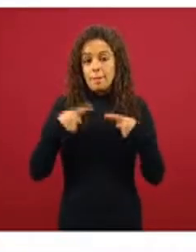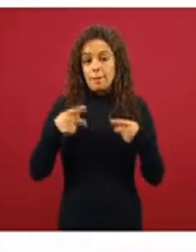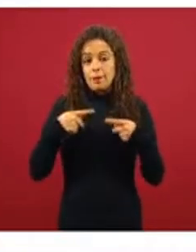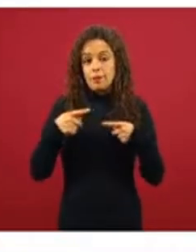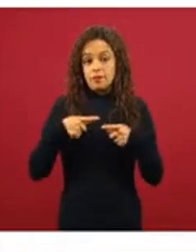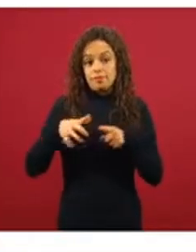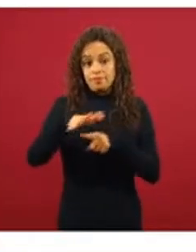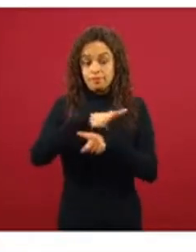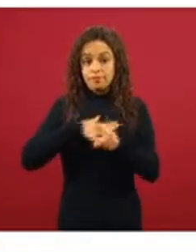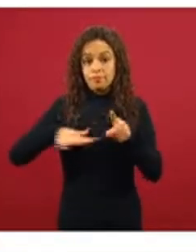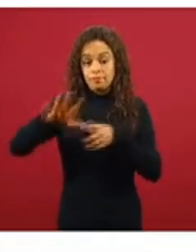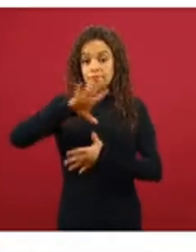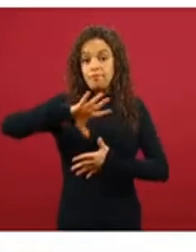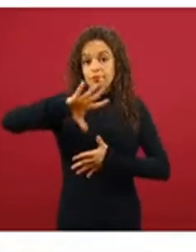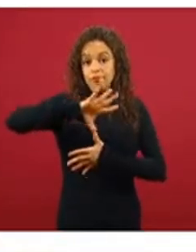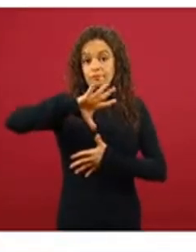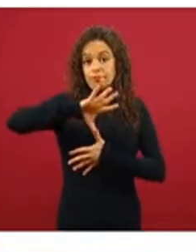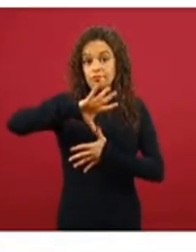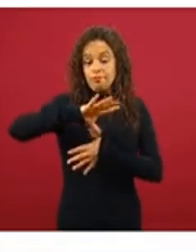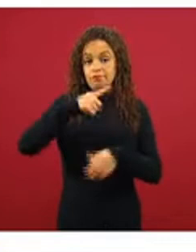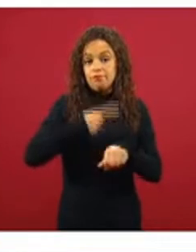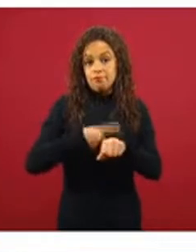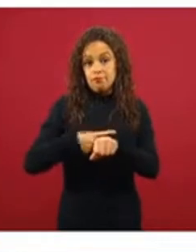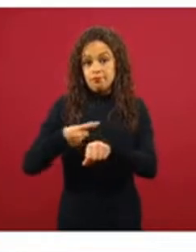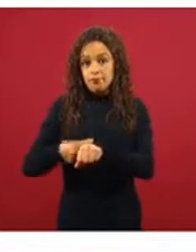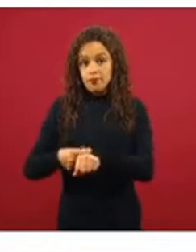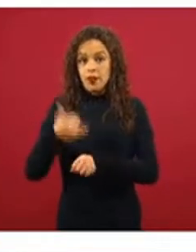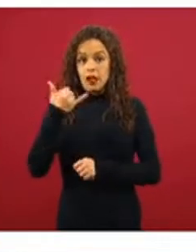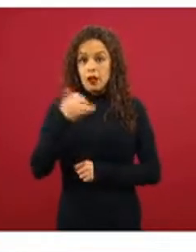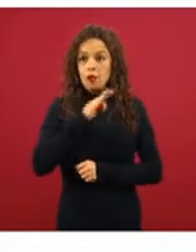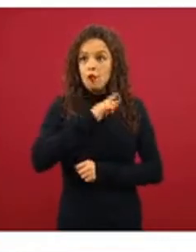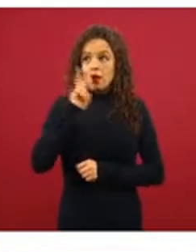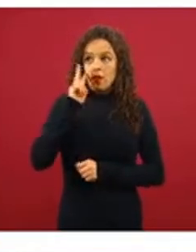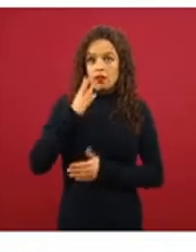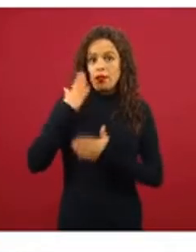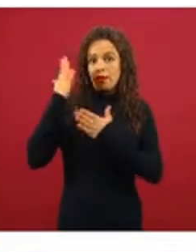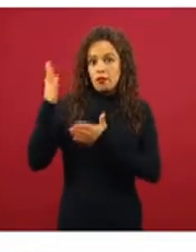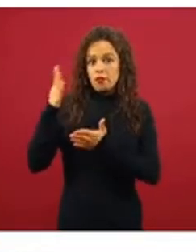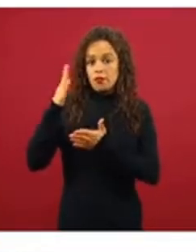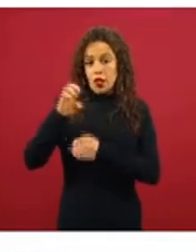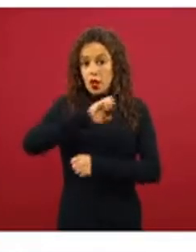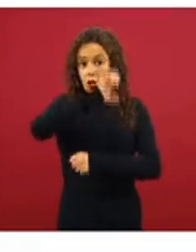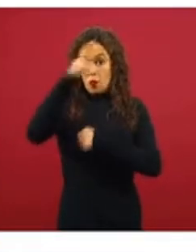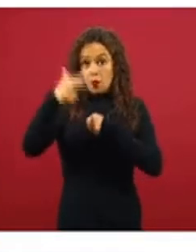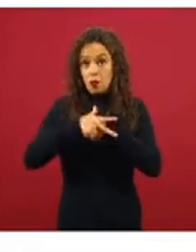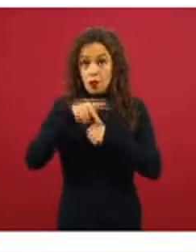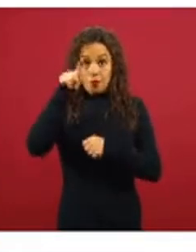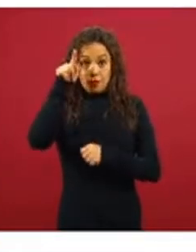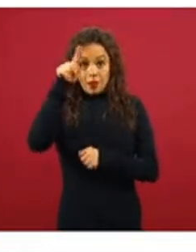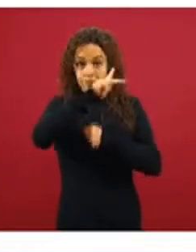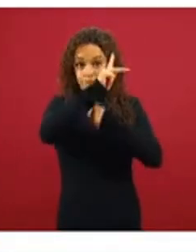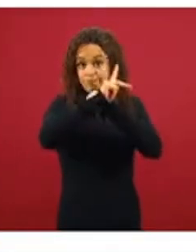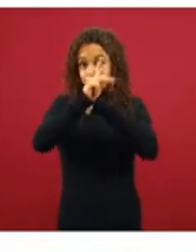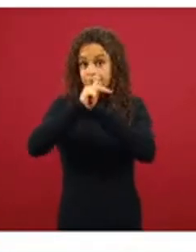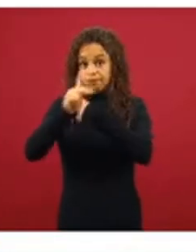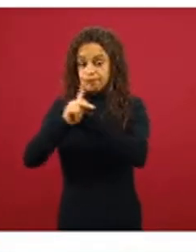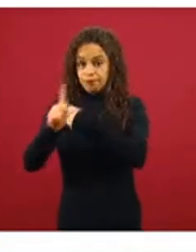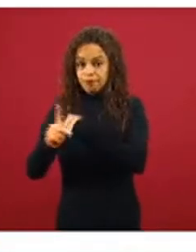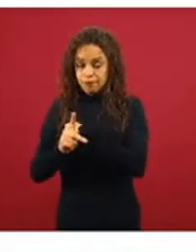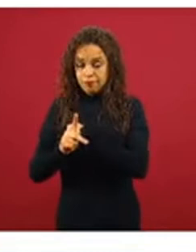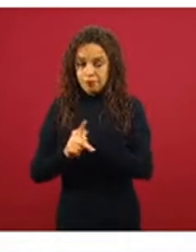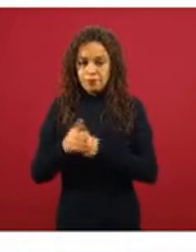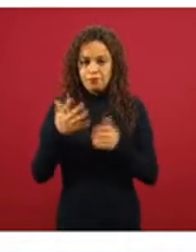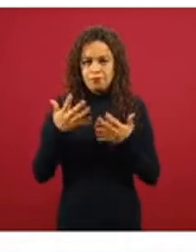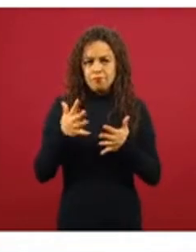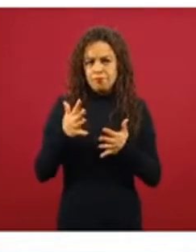de las Américas, y vemos cómo sigue disminuyendo la región de Europa, en la cual ya desde por lo menos